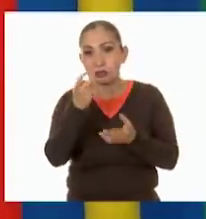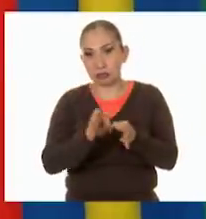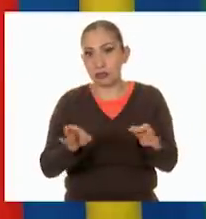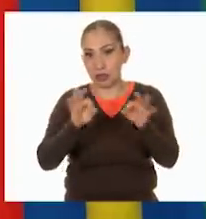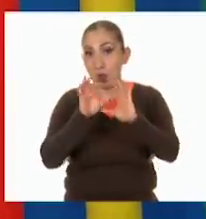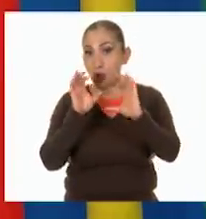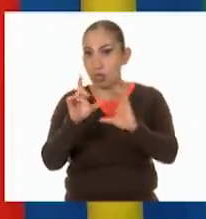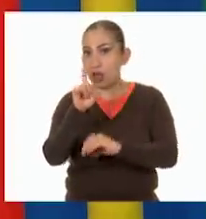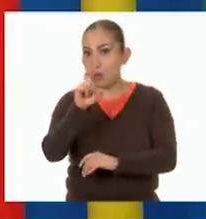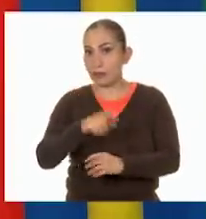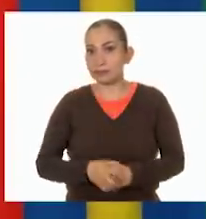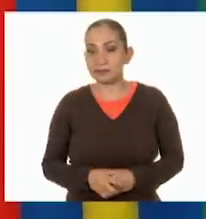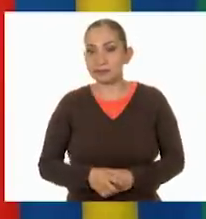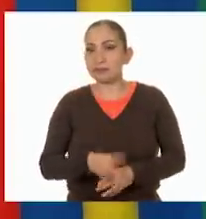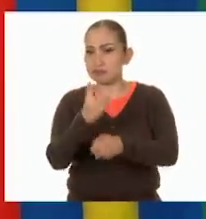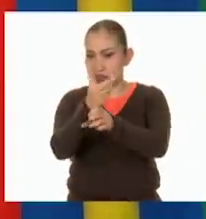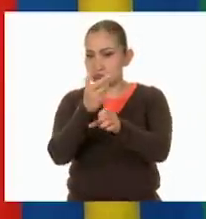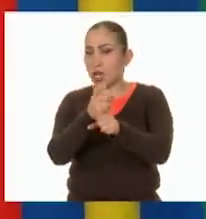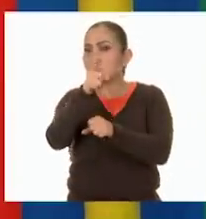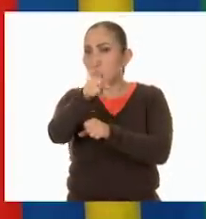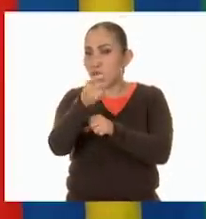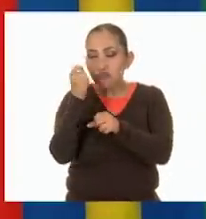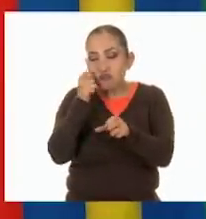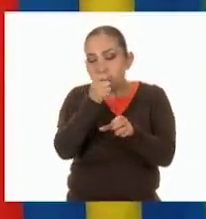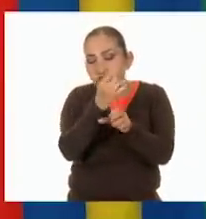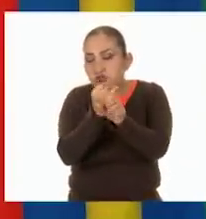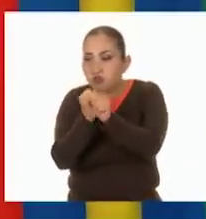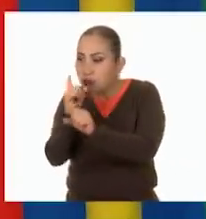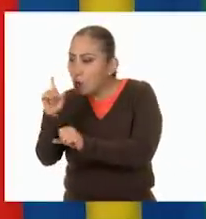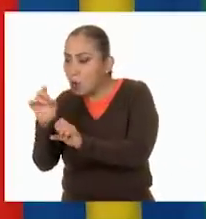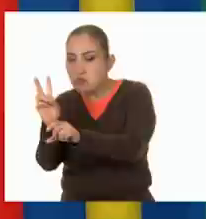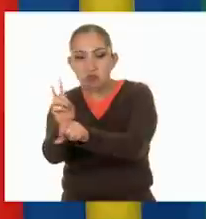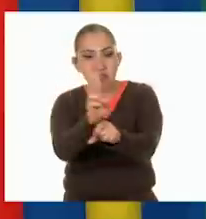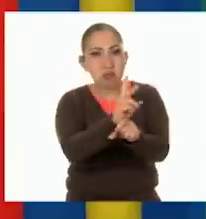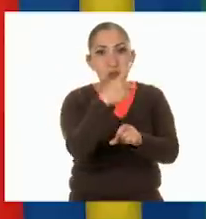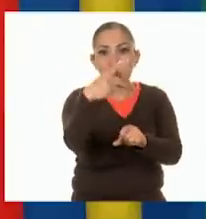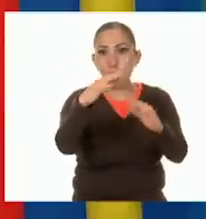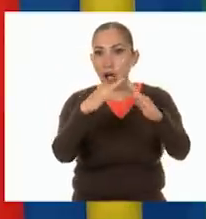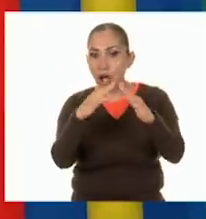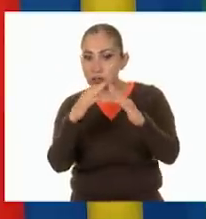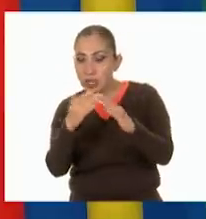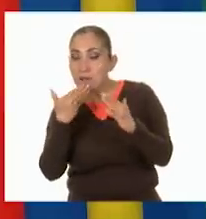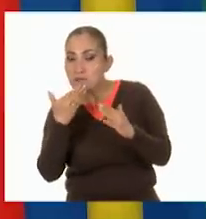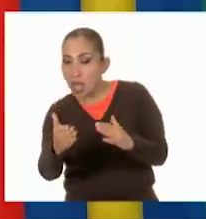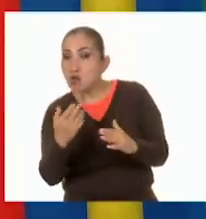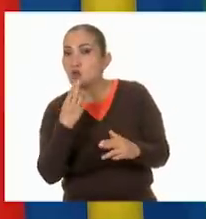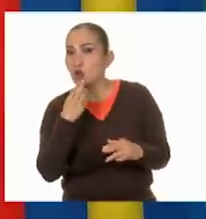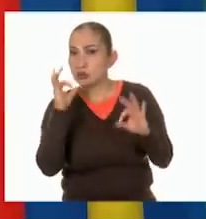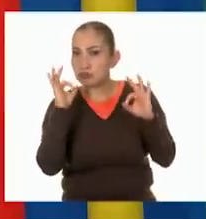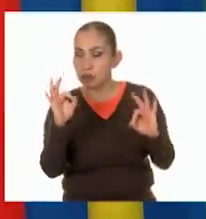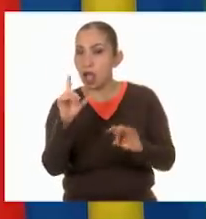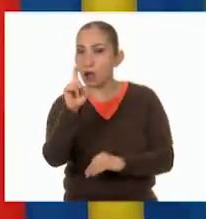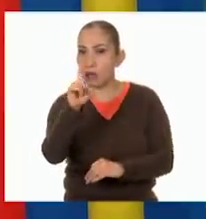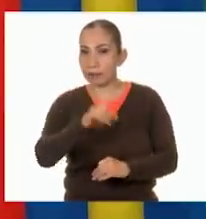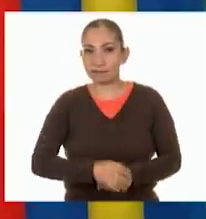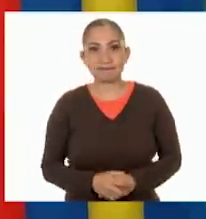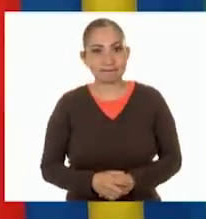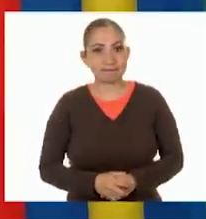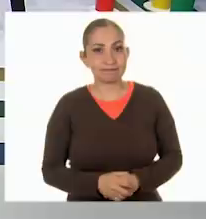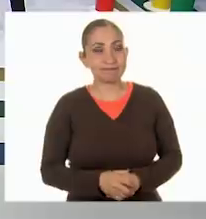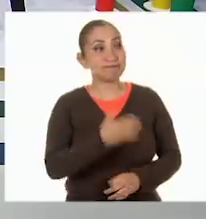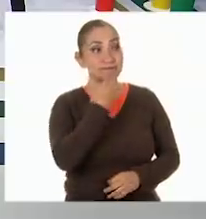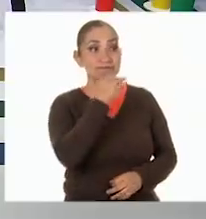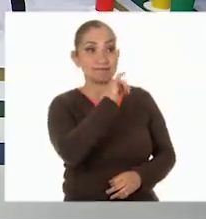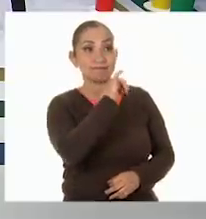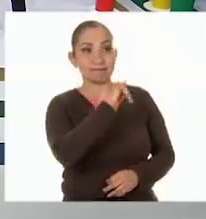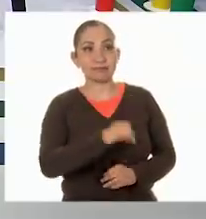importante cuidarla. Te invitamos a ser un inspector del agua y vigilar que en tu casa se haga muy buen uso de esta, ¿verdad, Jorge? Muy bien,